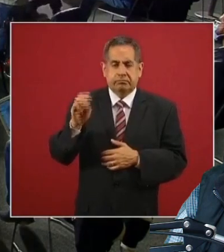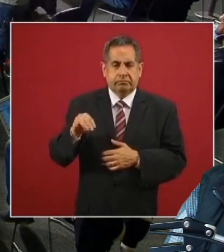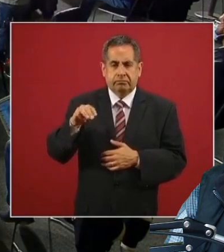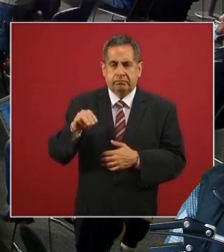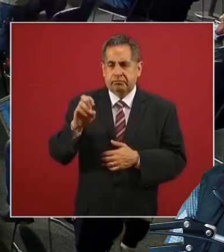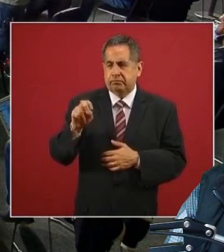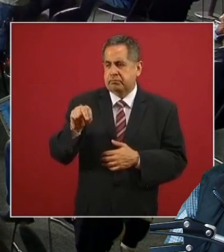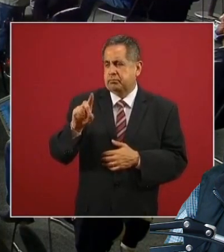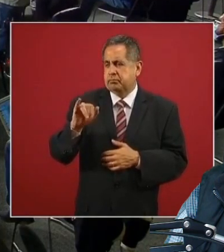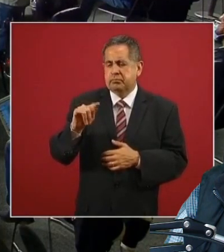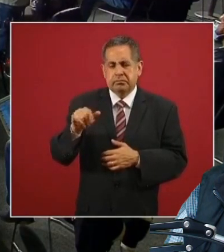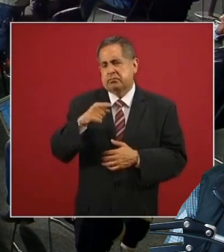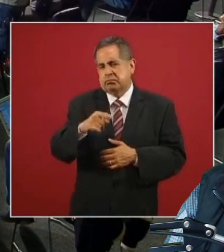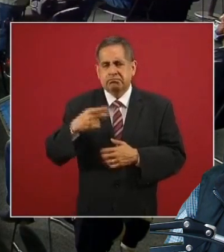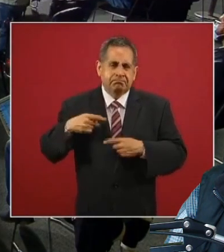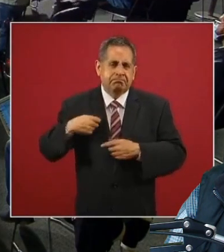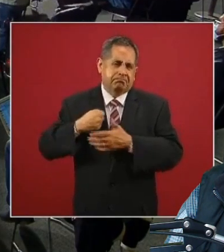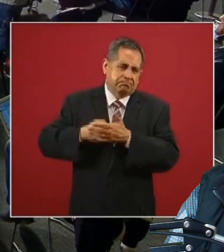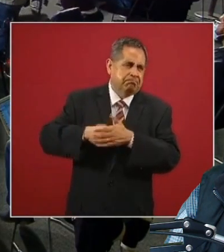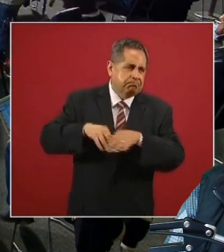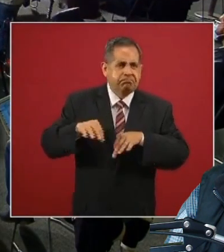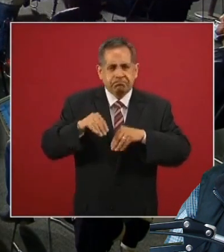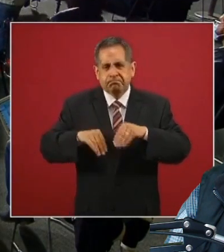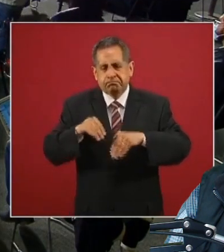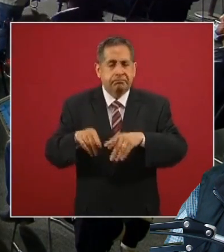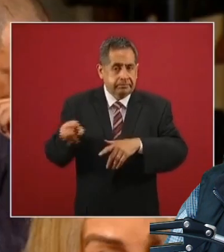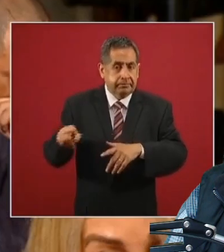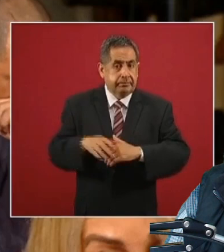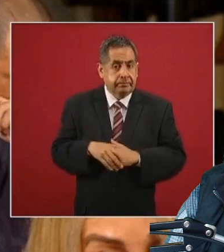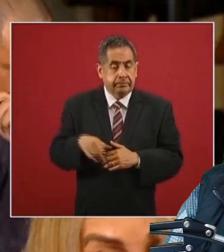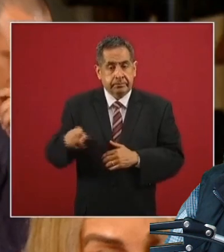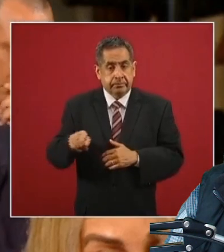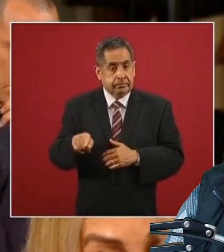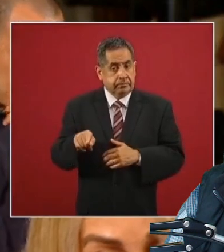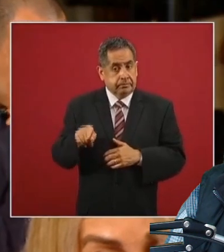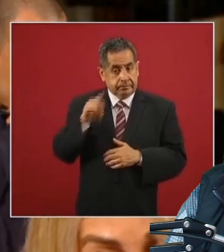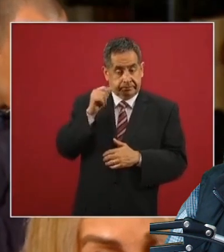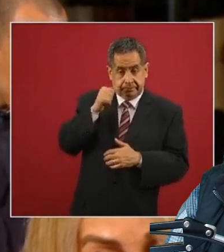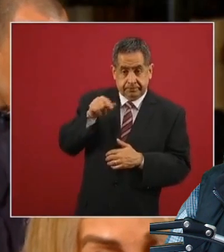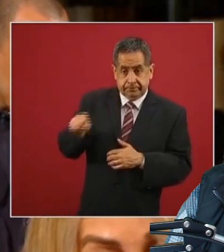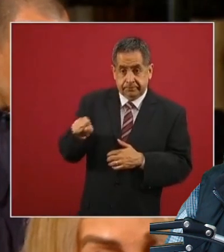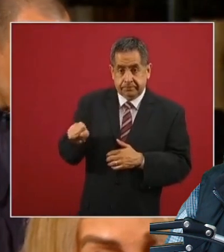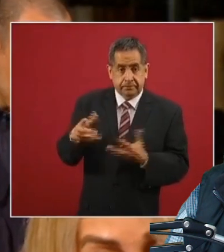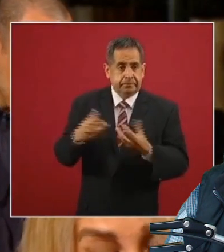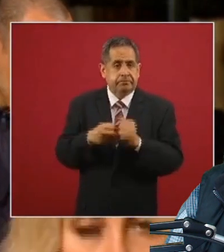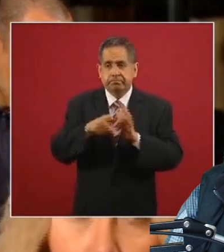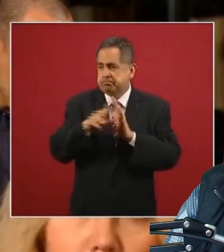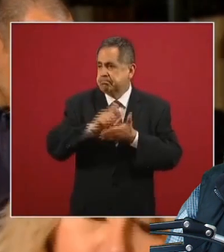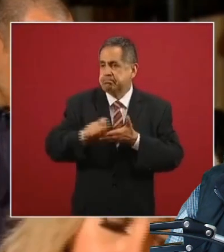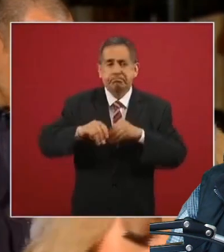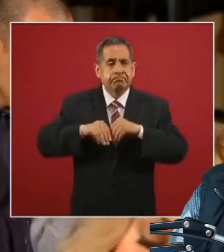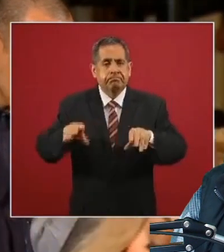un activista y que ha estado permanentemente también actuando en el periodismo,